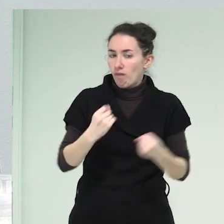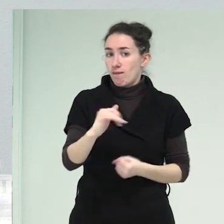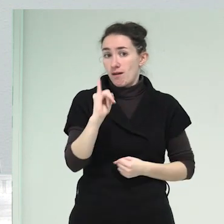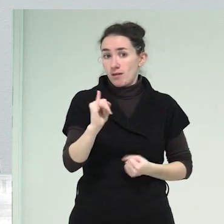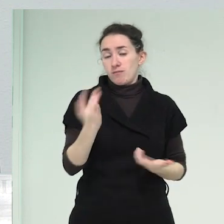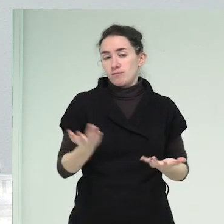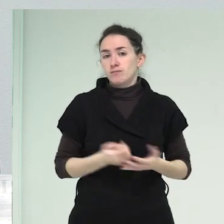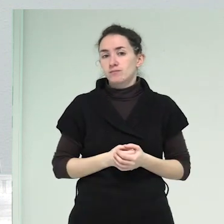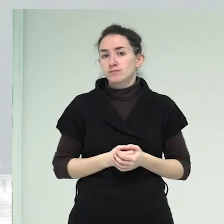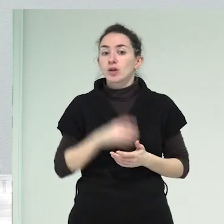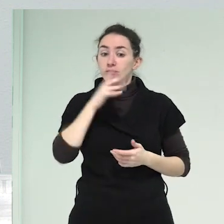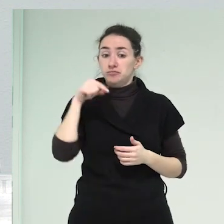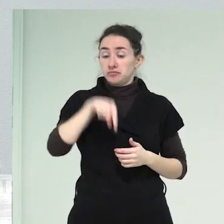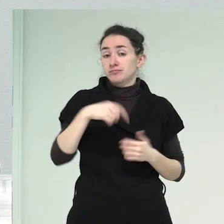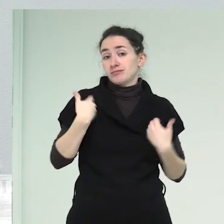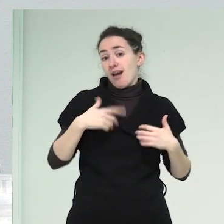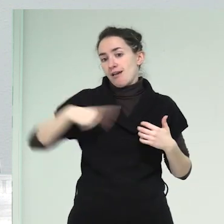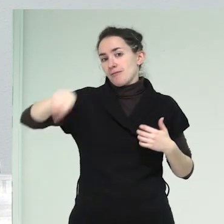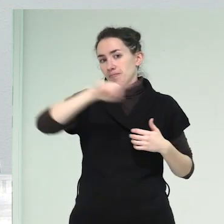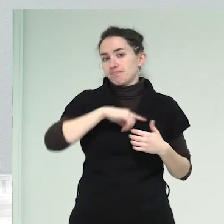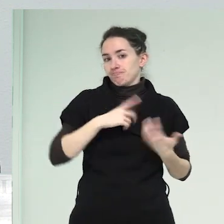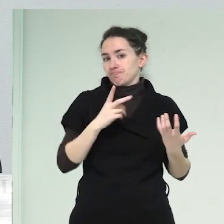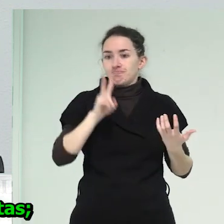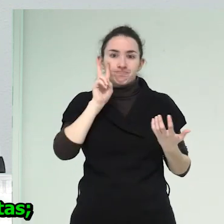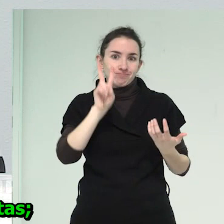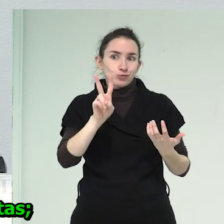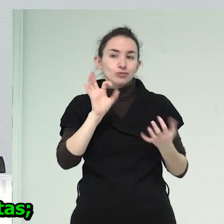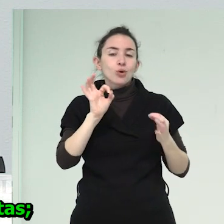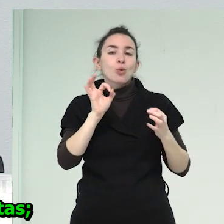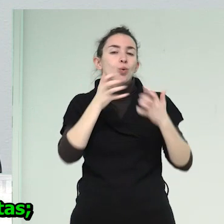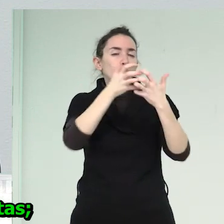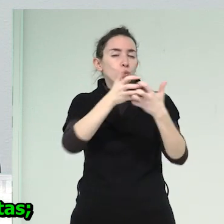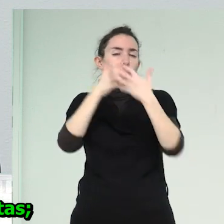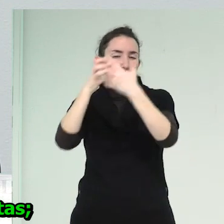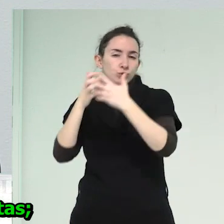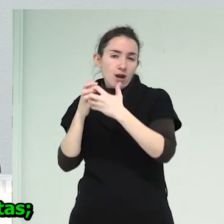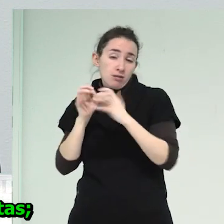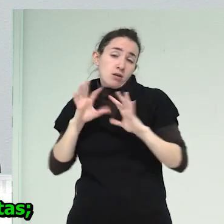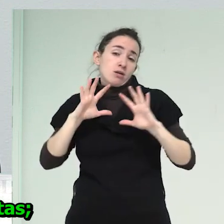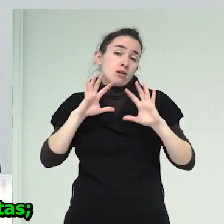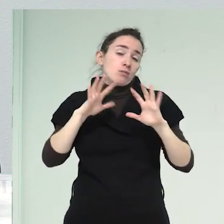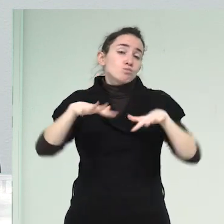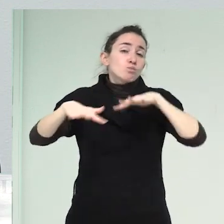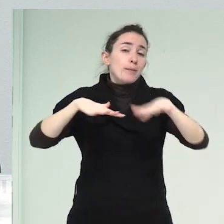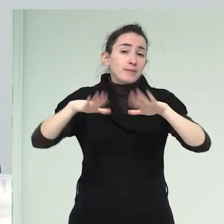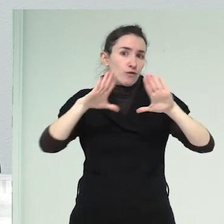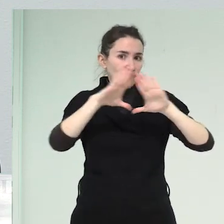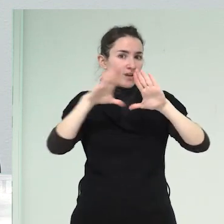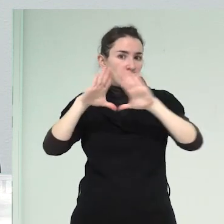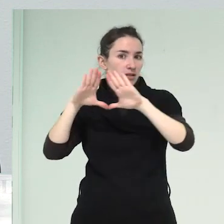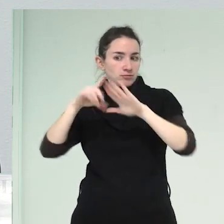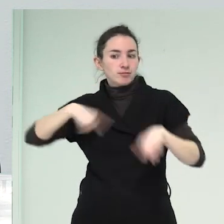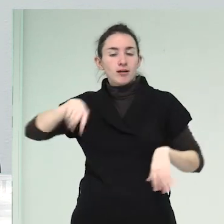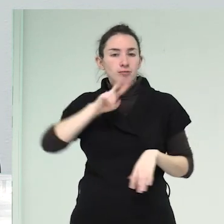ahí, yo creo que también lo hemos visto en todas las formas de lucha que asumen los movimientos feministas, y que lo hemos